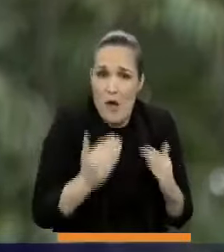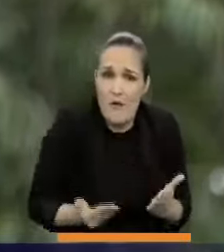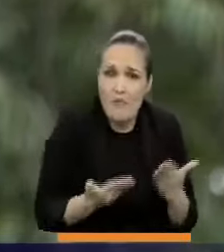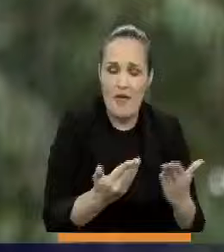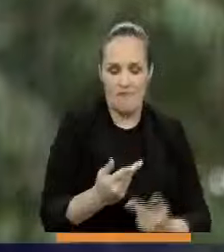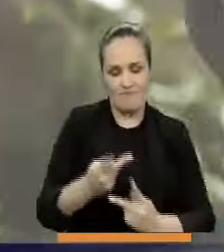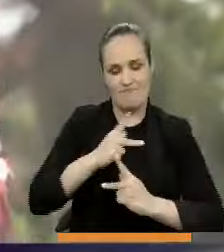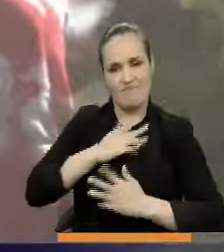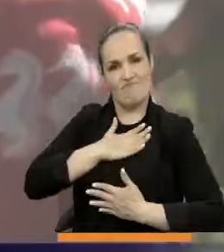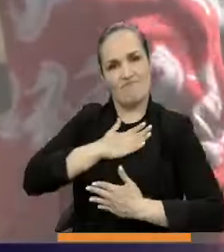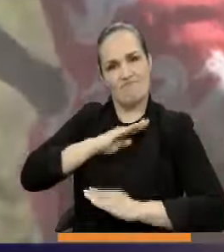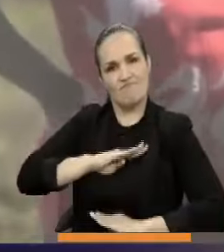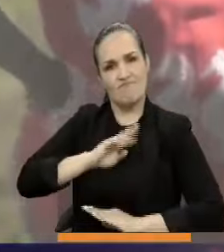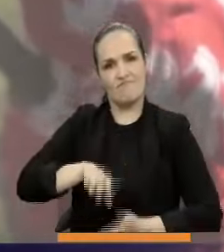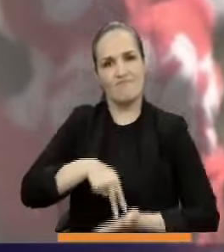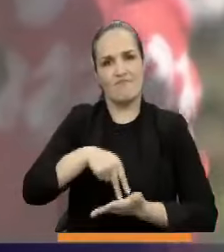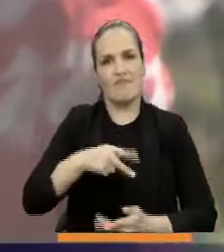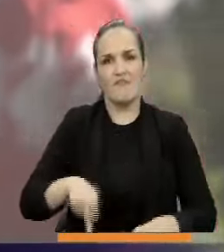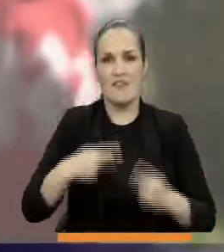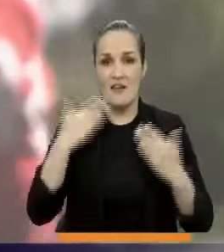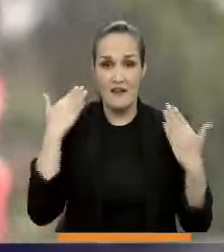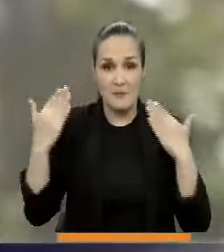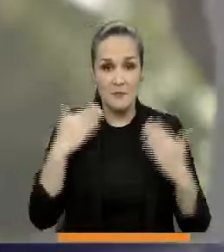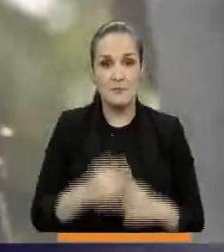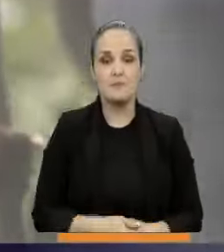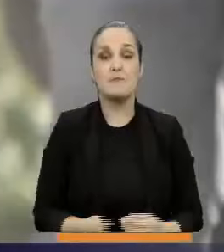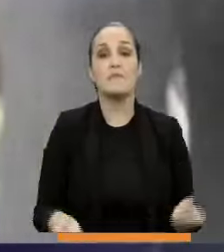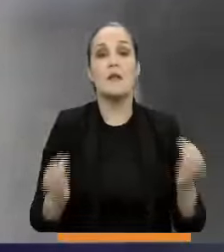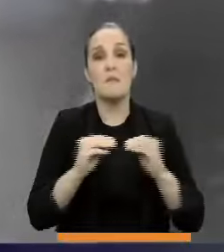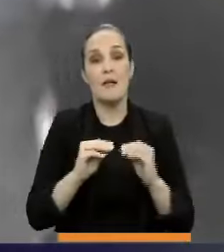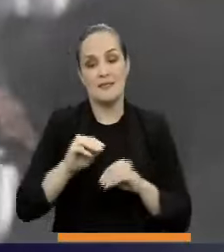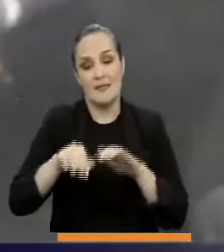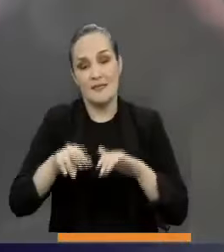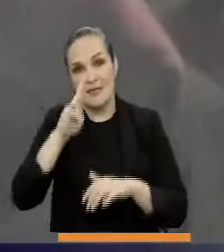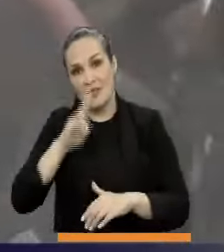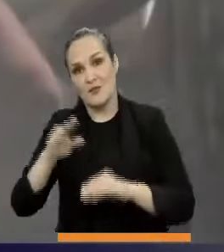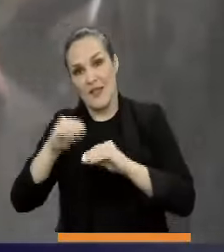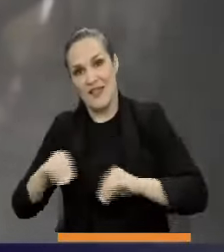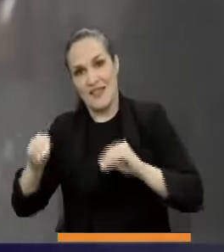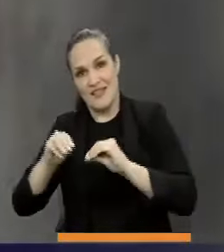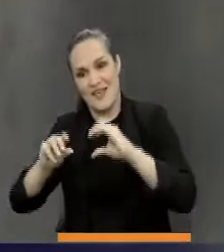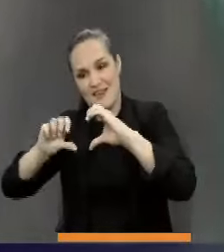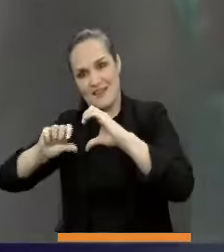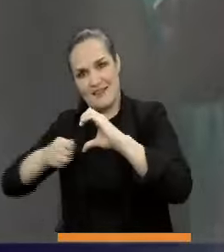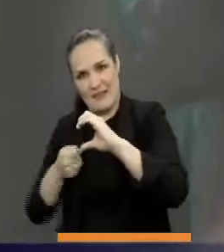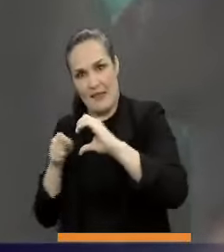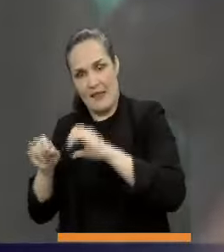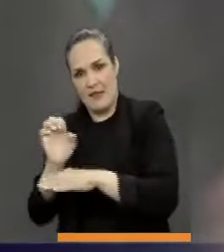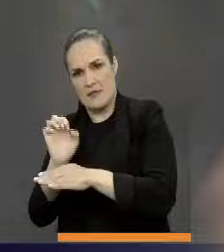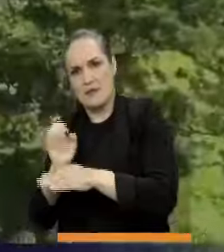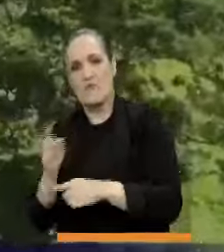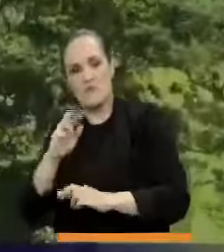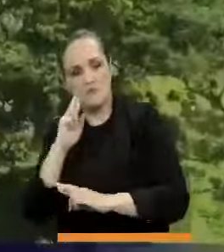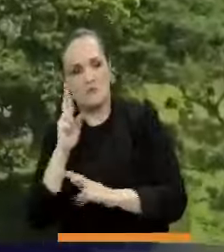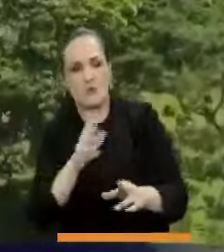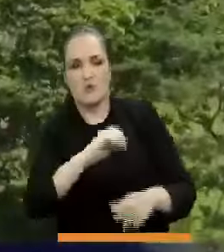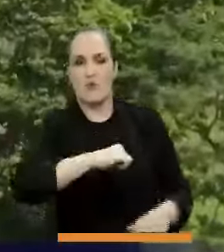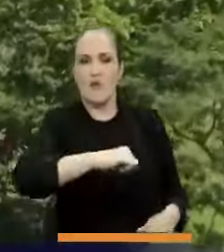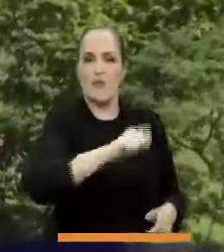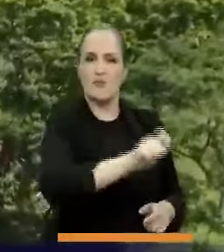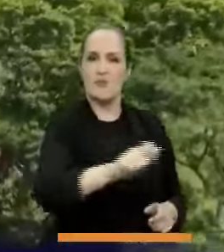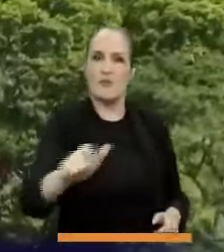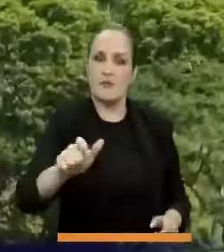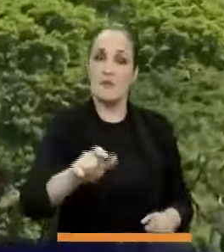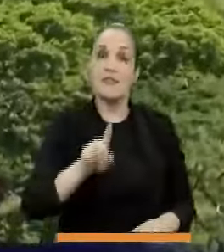vivir dignamente en el campo. También la Agencia Nacional de Tierras lidera acciones para el reconocimiento de los derechos de los pueblos étnicos, pues con